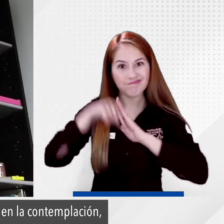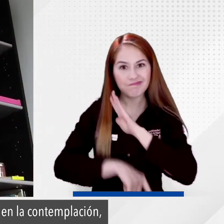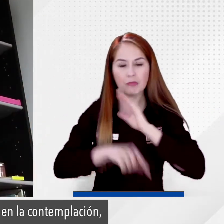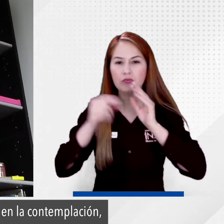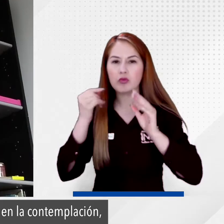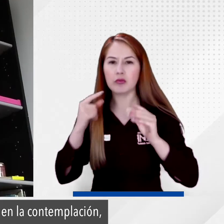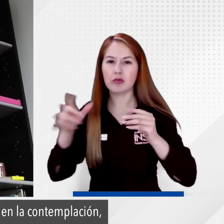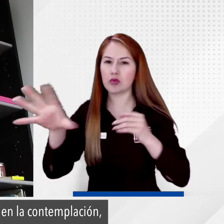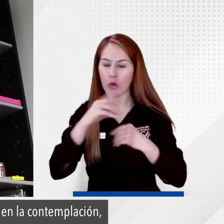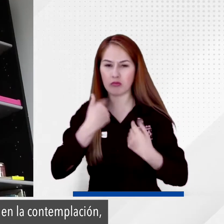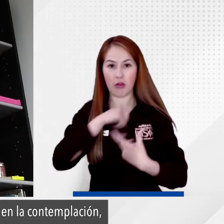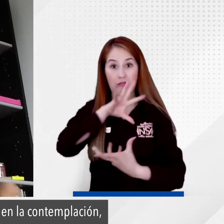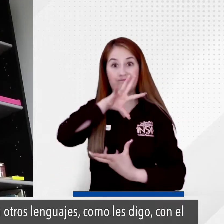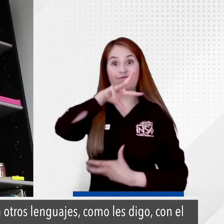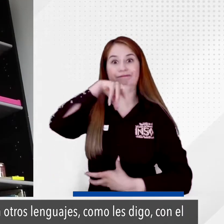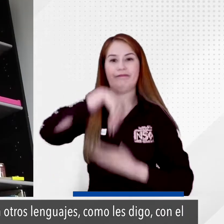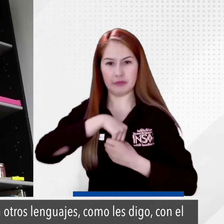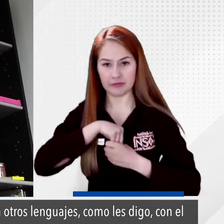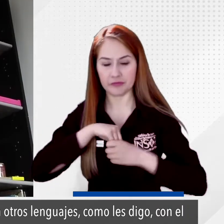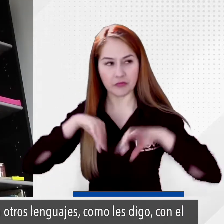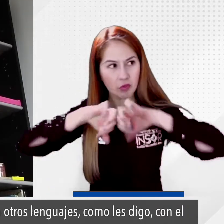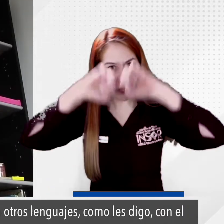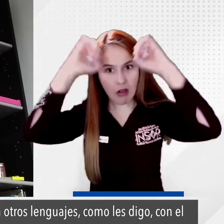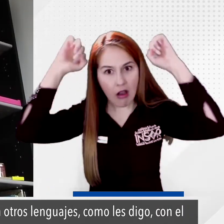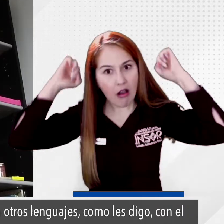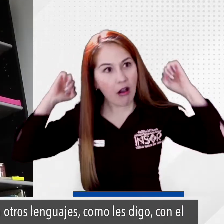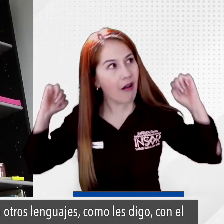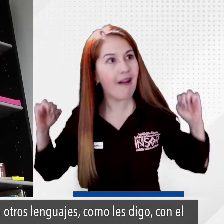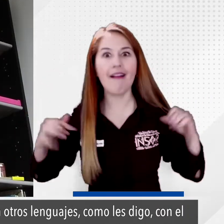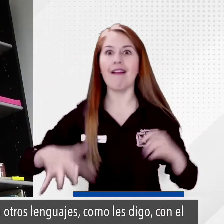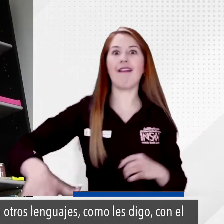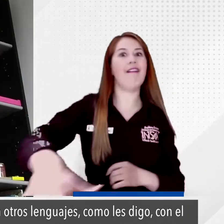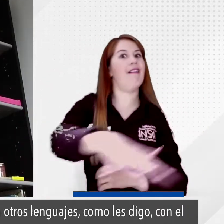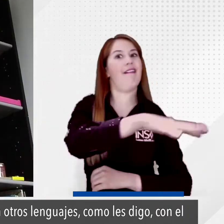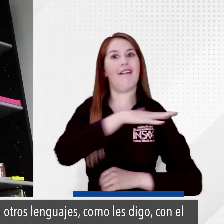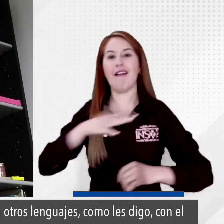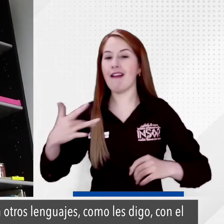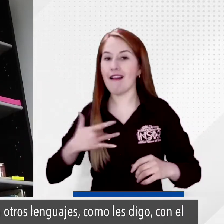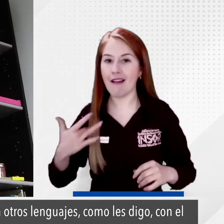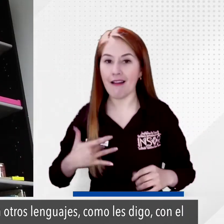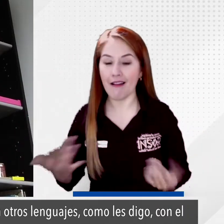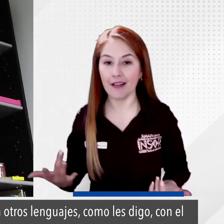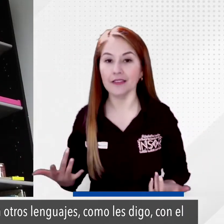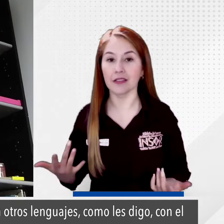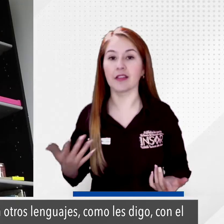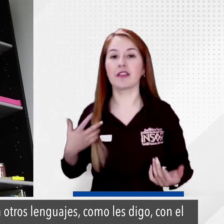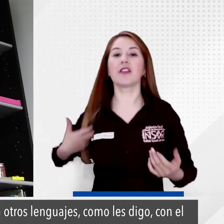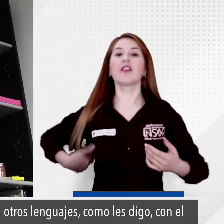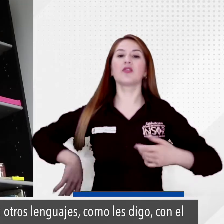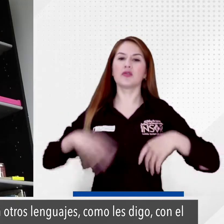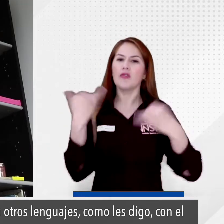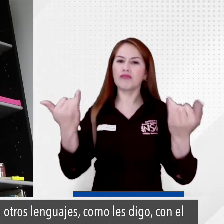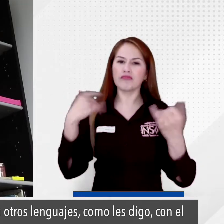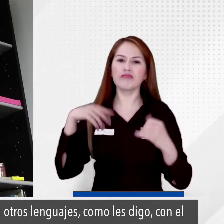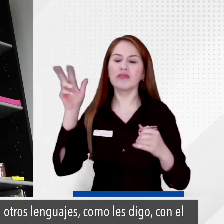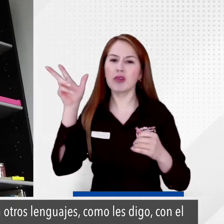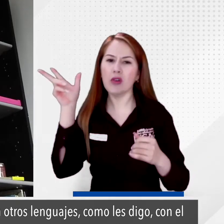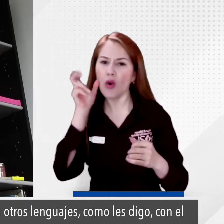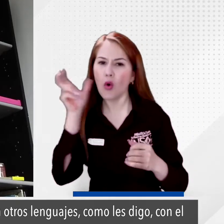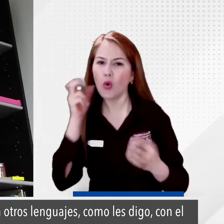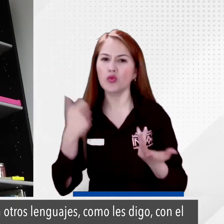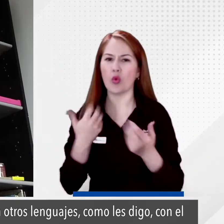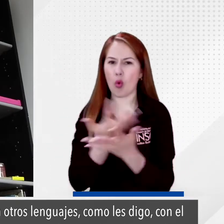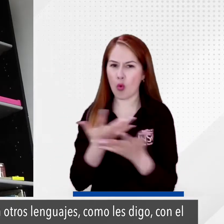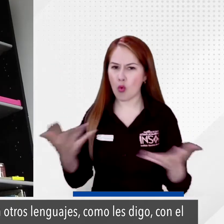un ejercicio más participativo. Entonces acá en los topos la palabra convive con otros lenguajes, como les digo, como el